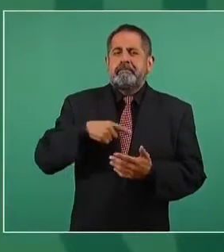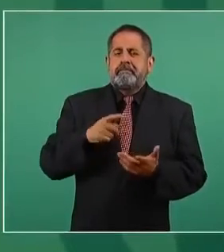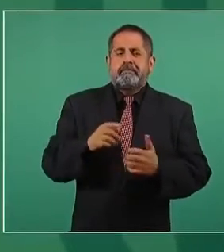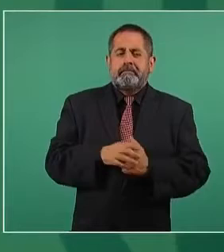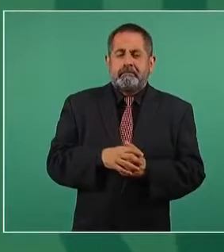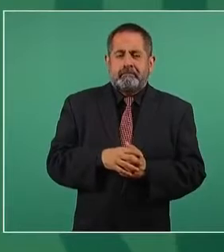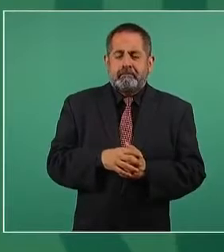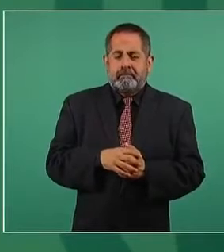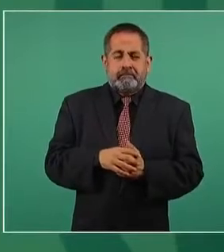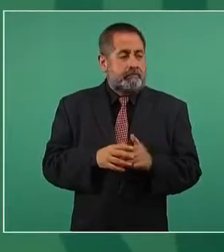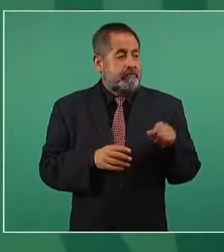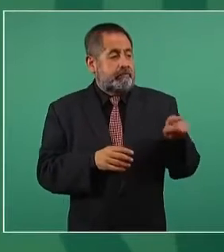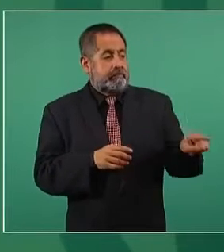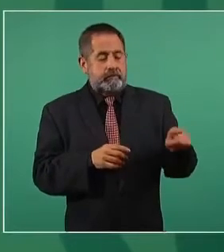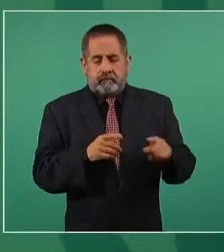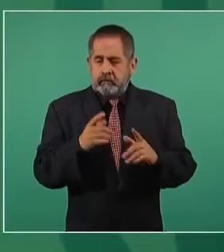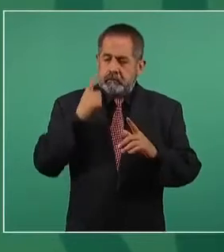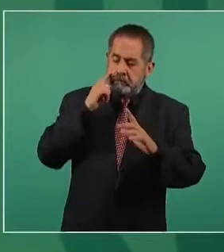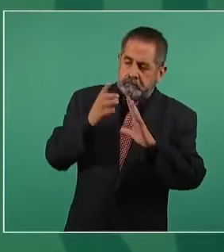de objetividad.